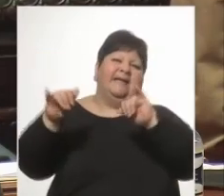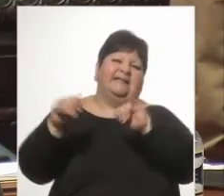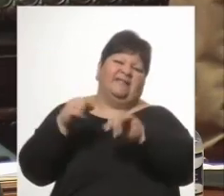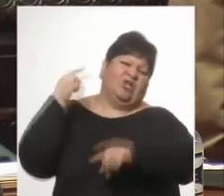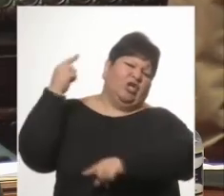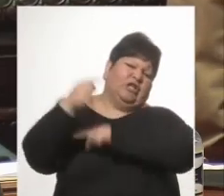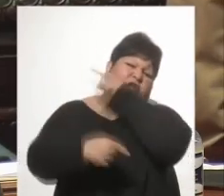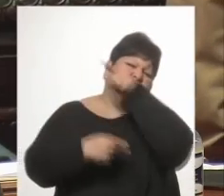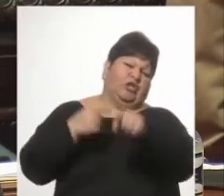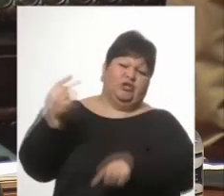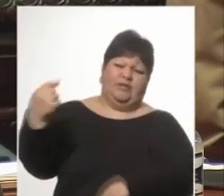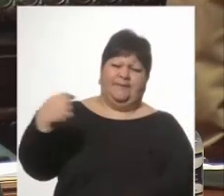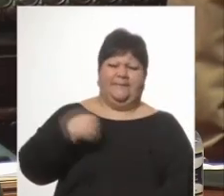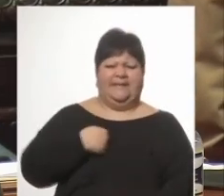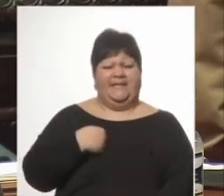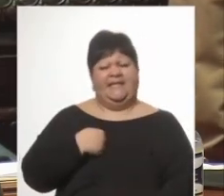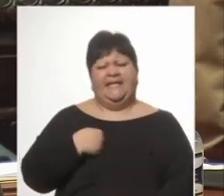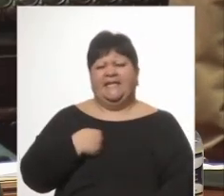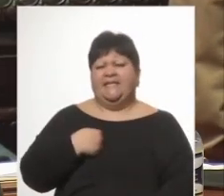atribuyéndoseme